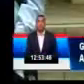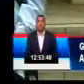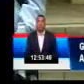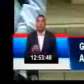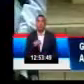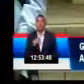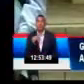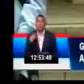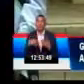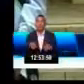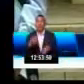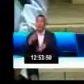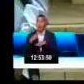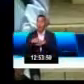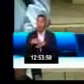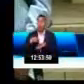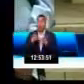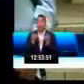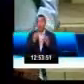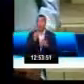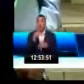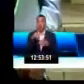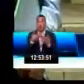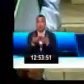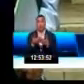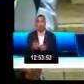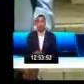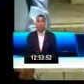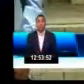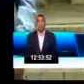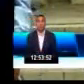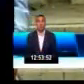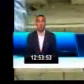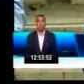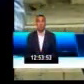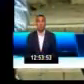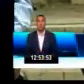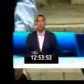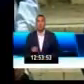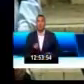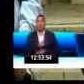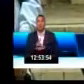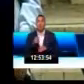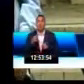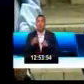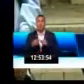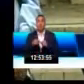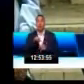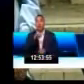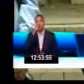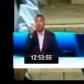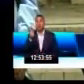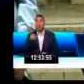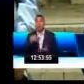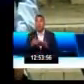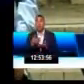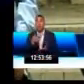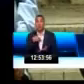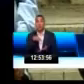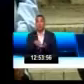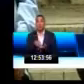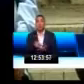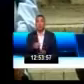Tengo una peligrosa alerta, y se los digo con toda sinceridad, de que gente de Quito y de las ciudades de la sierra